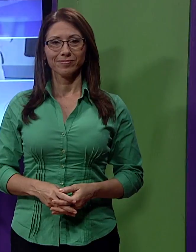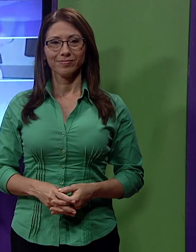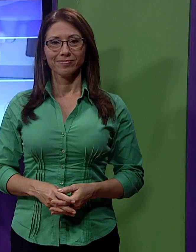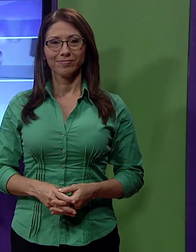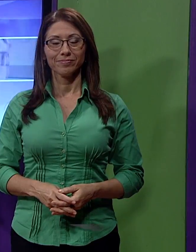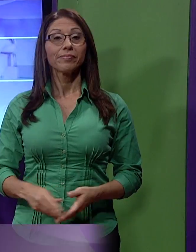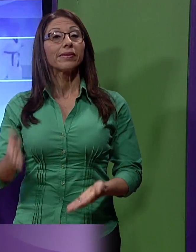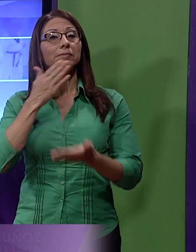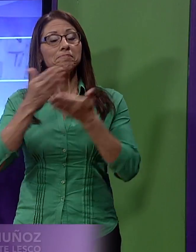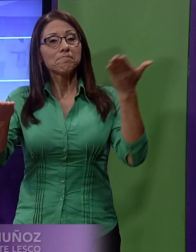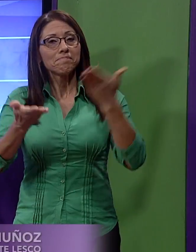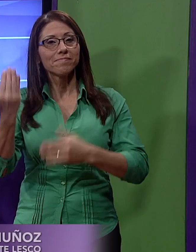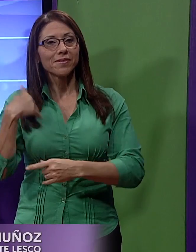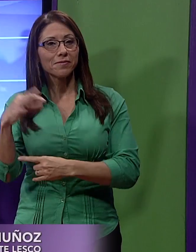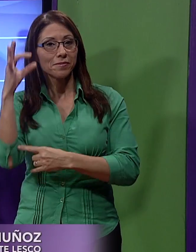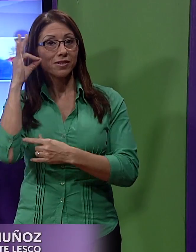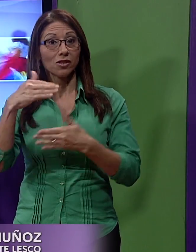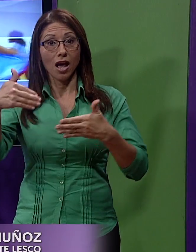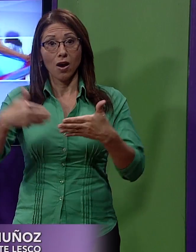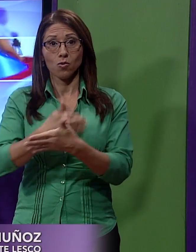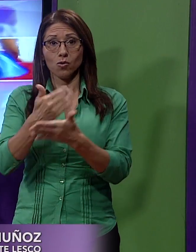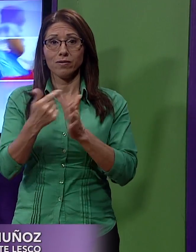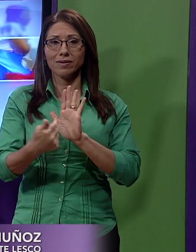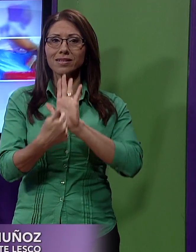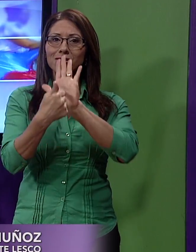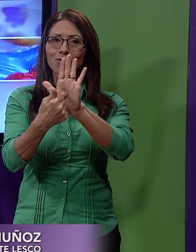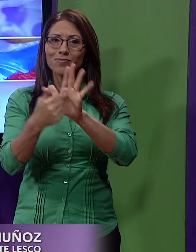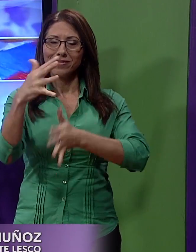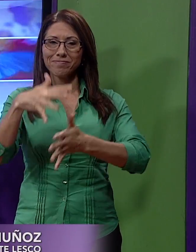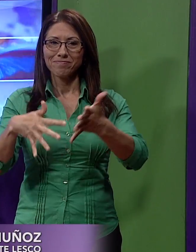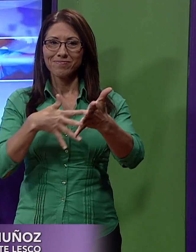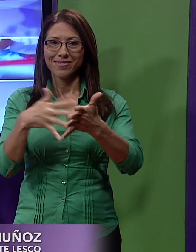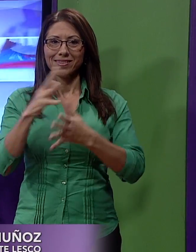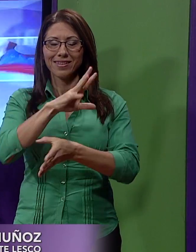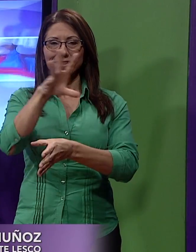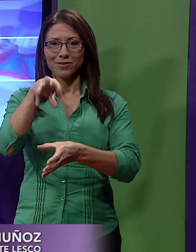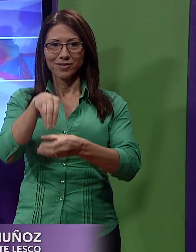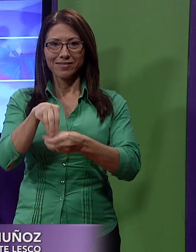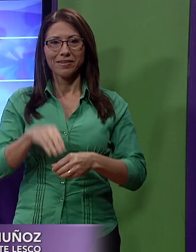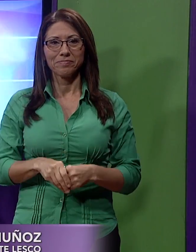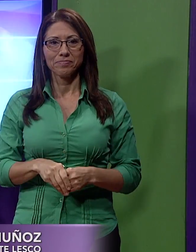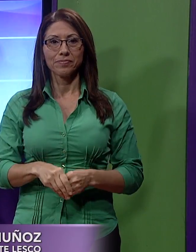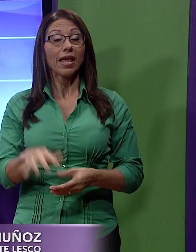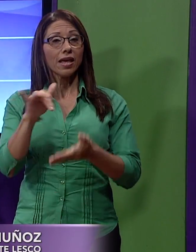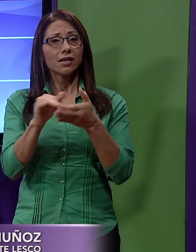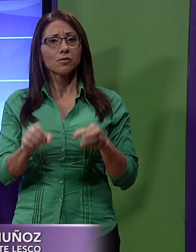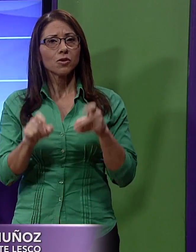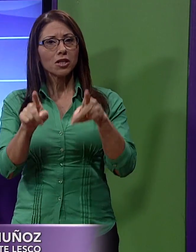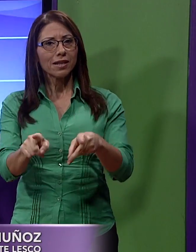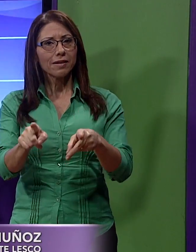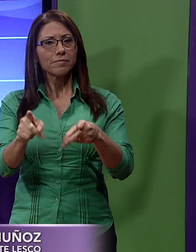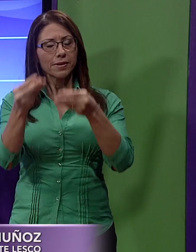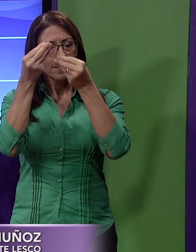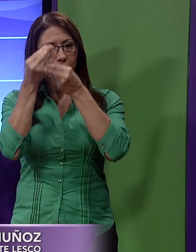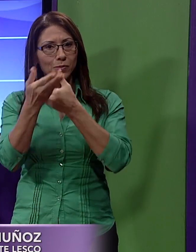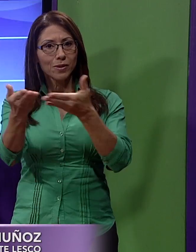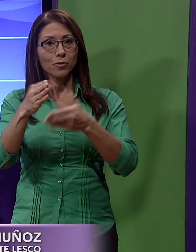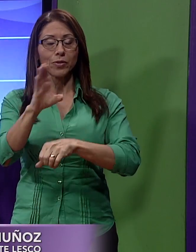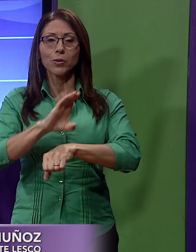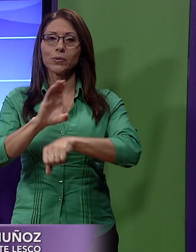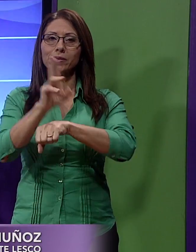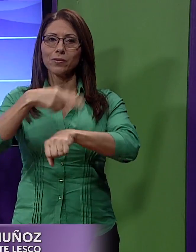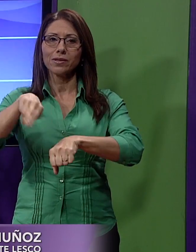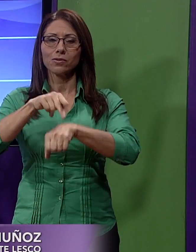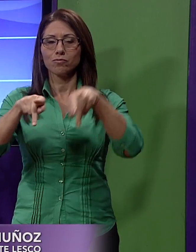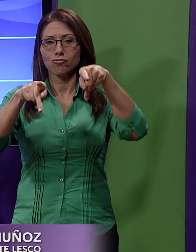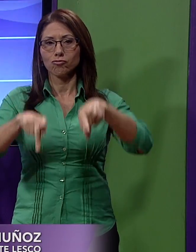Bienvenidos y bienvenidas a una nueva edición de la sección de Agenda Inclusiva. En esta ocasión le cuento que el Consejo Nacional